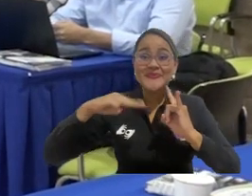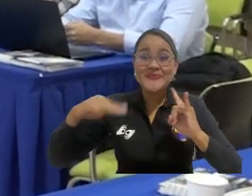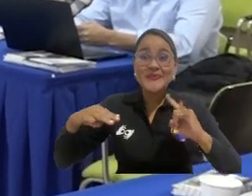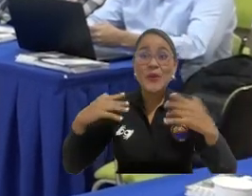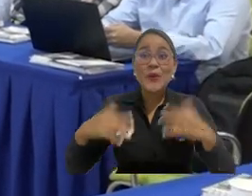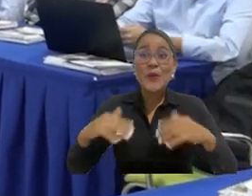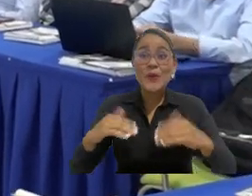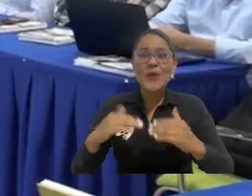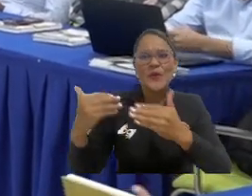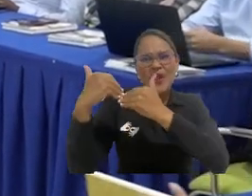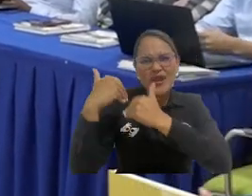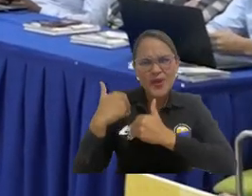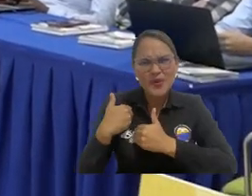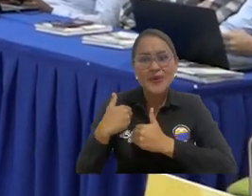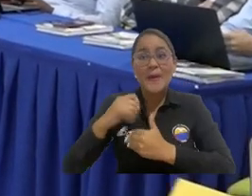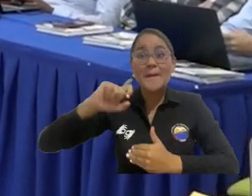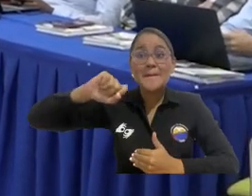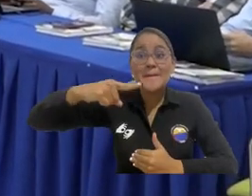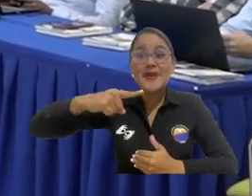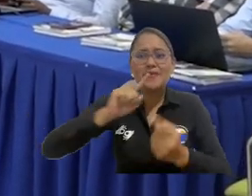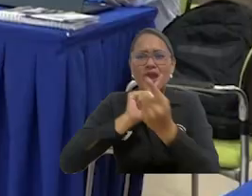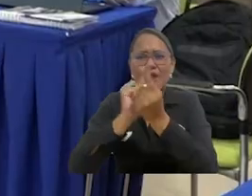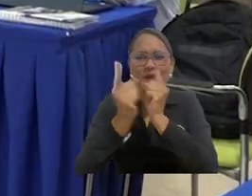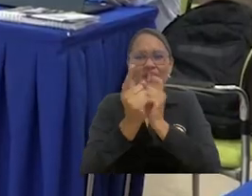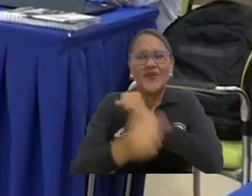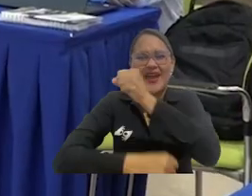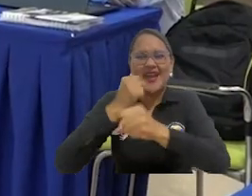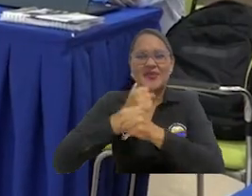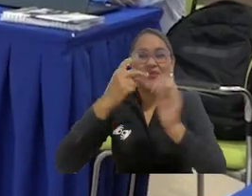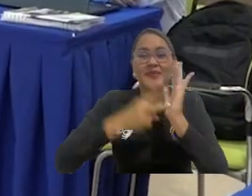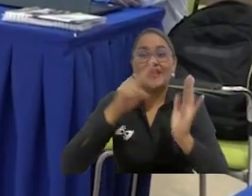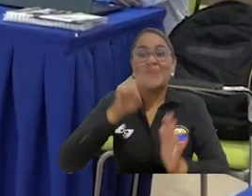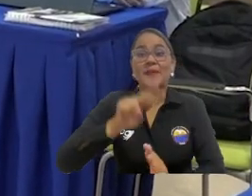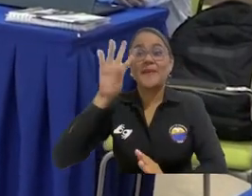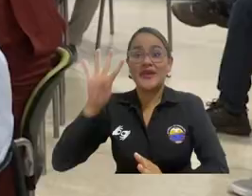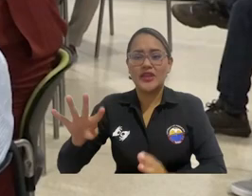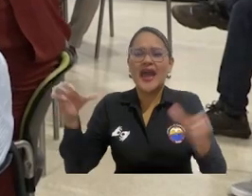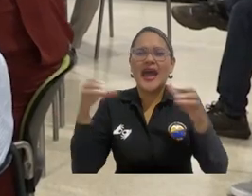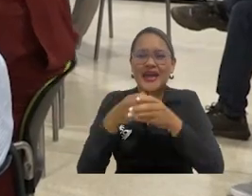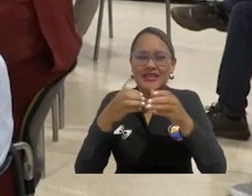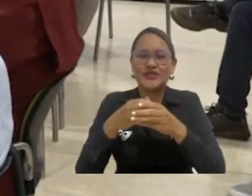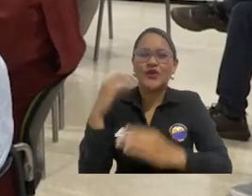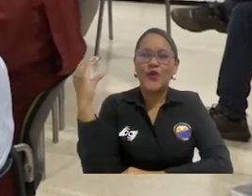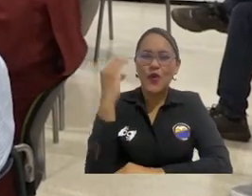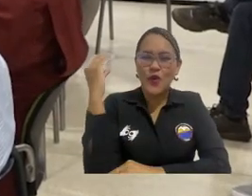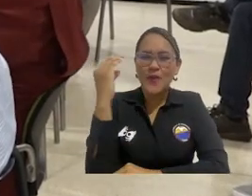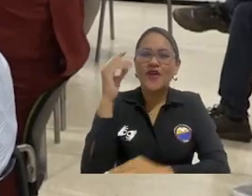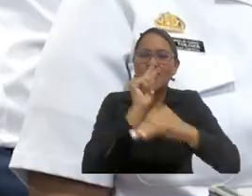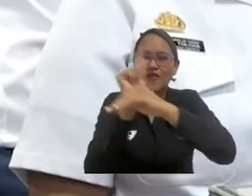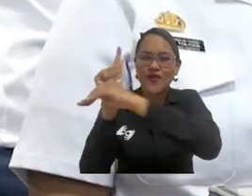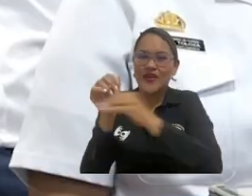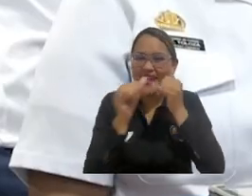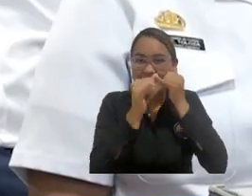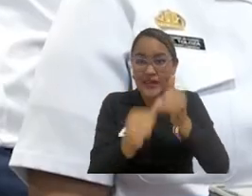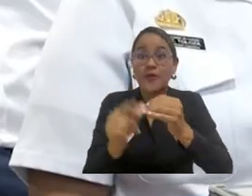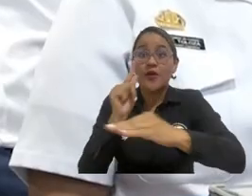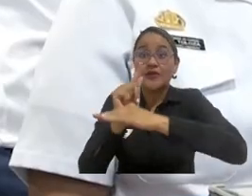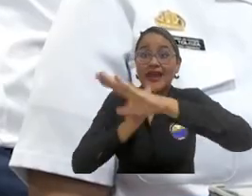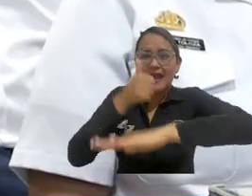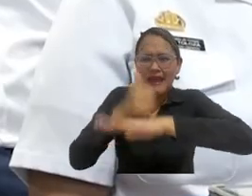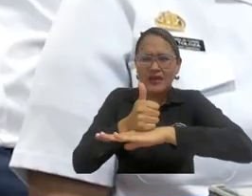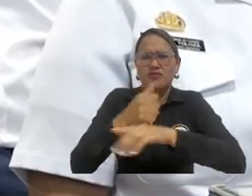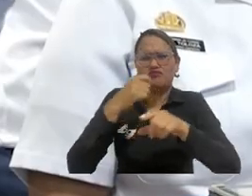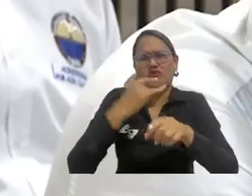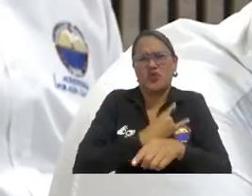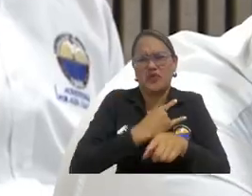La Universidad del Magdalena fue anfitriona del primer encuentro del año de la Asociación Colombiana de Facultades de Ingeniería, donde